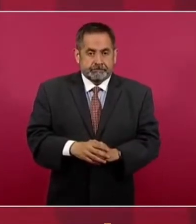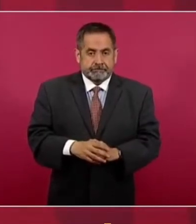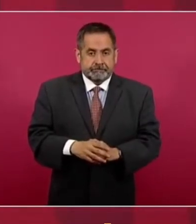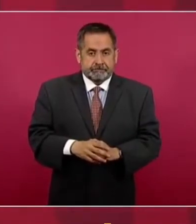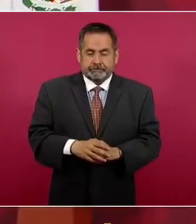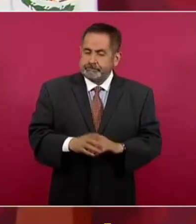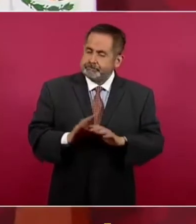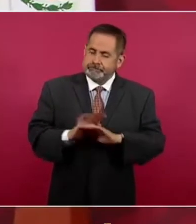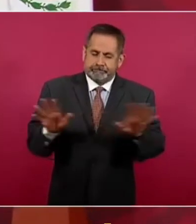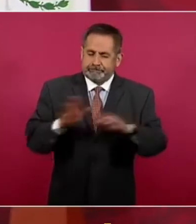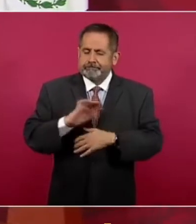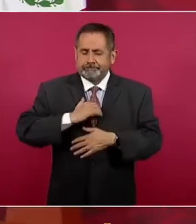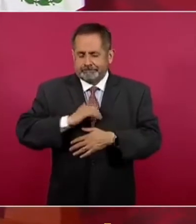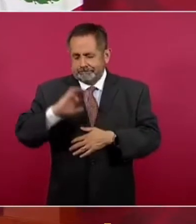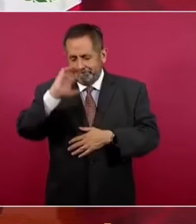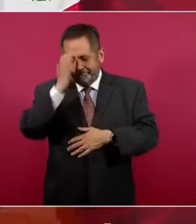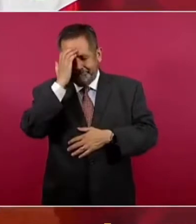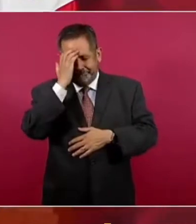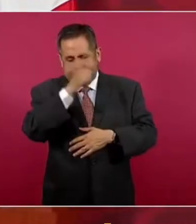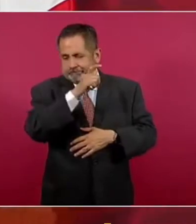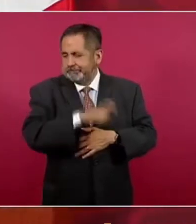ya nosotros sabemos eso.